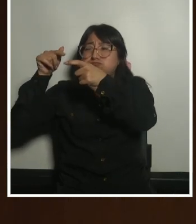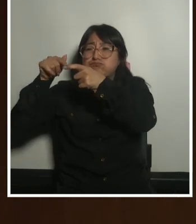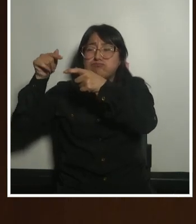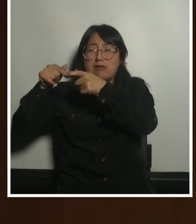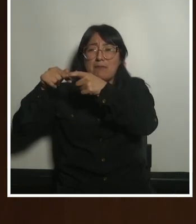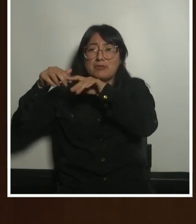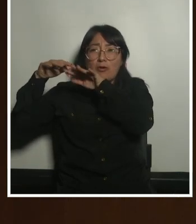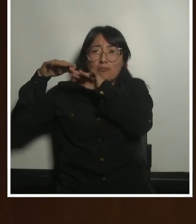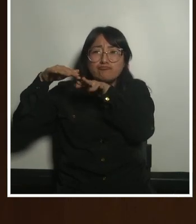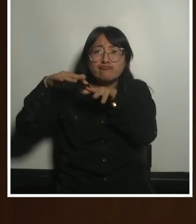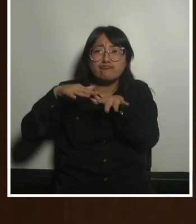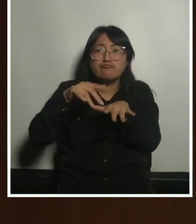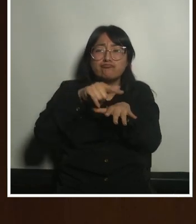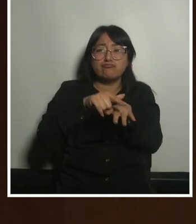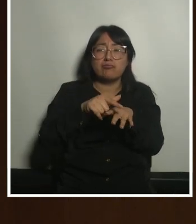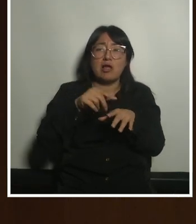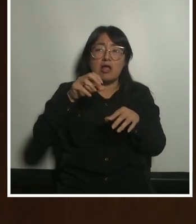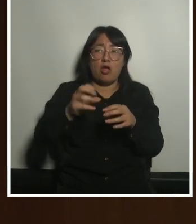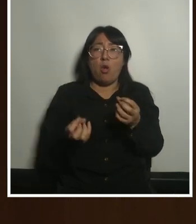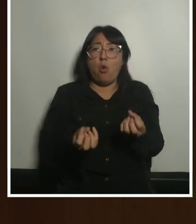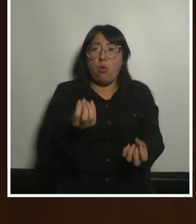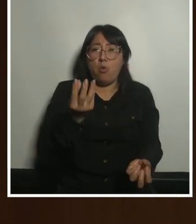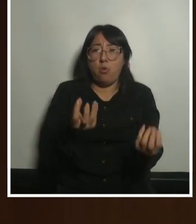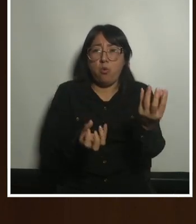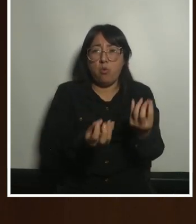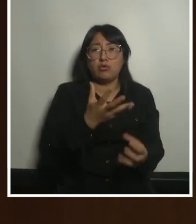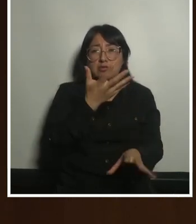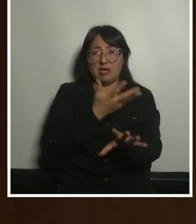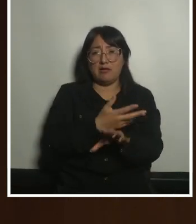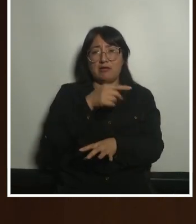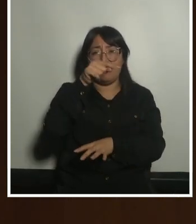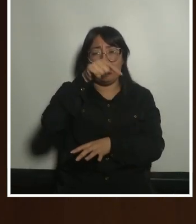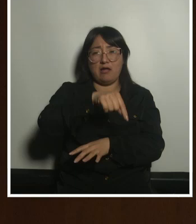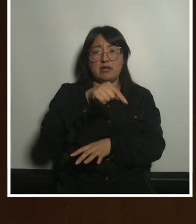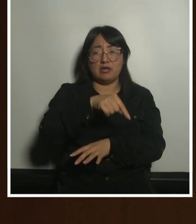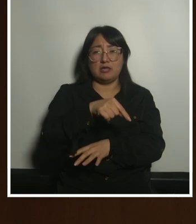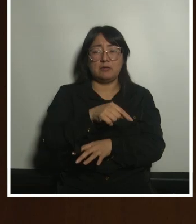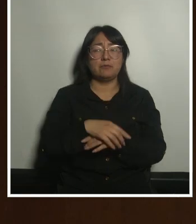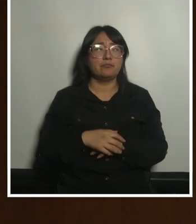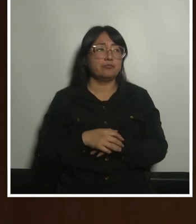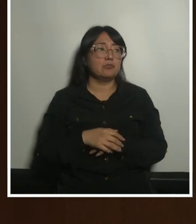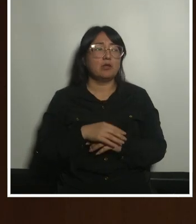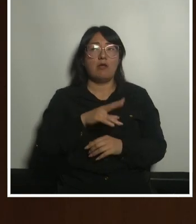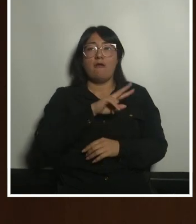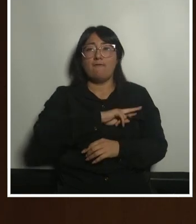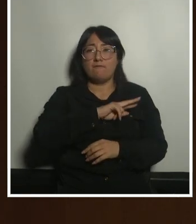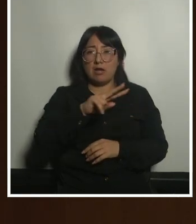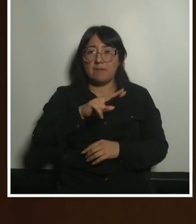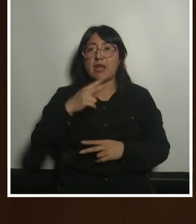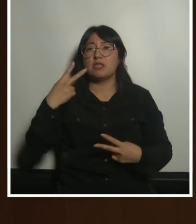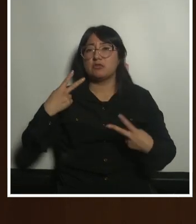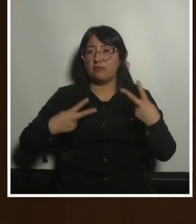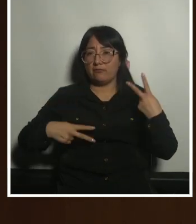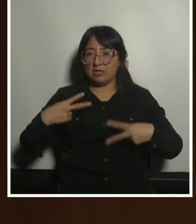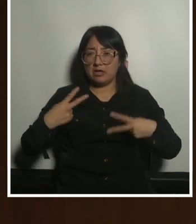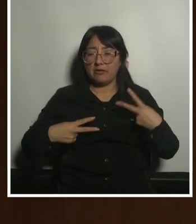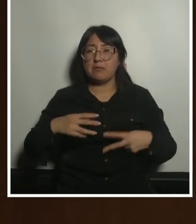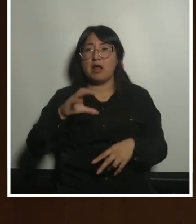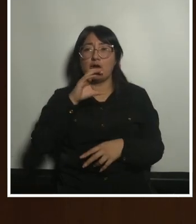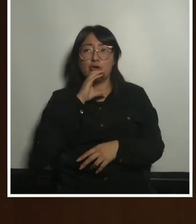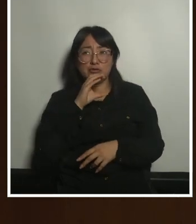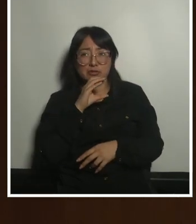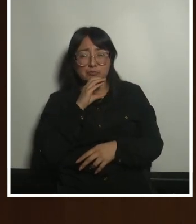para formar los suelos de fundaciones que tenemos en nuestras principales metrópolis. Valparaíso, Viña del Mar,